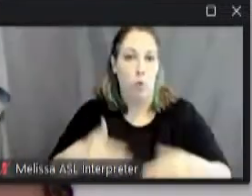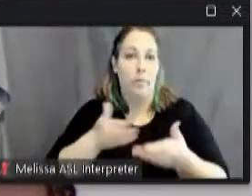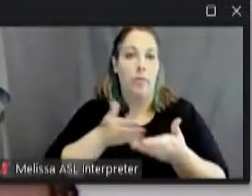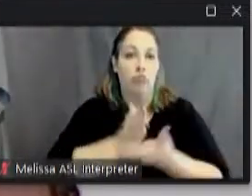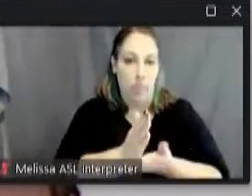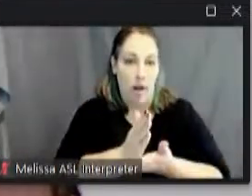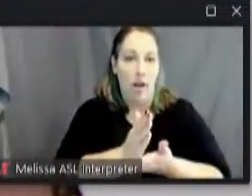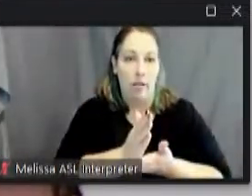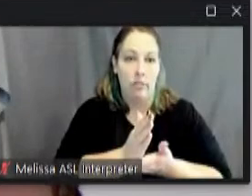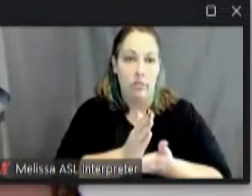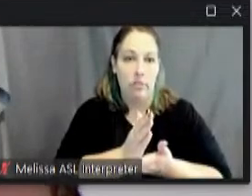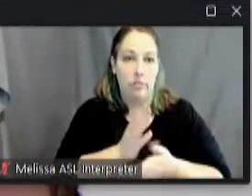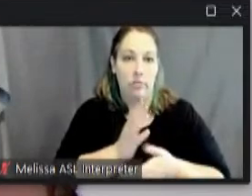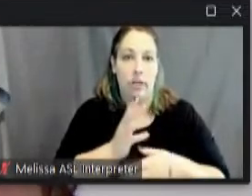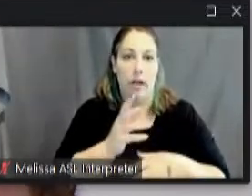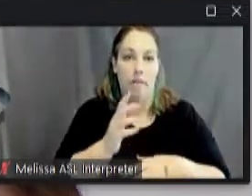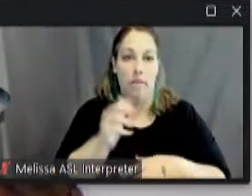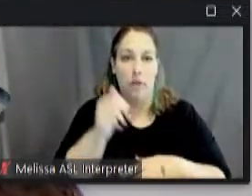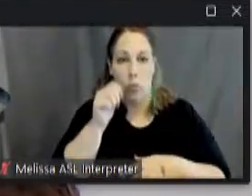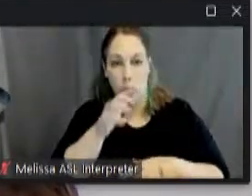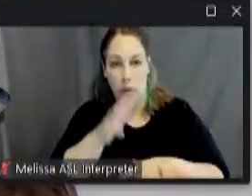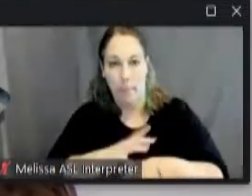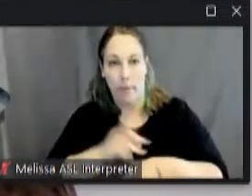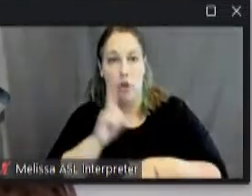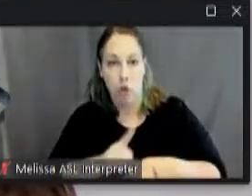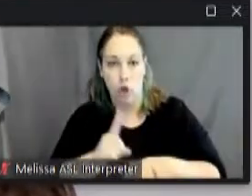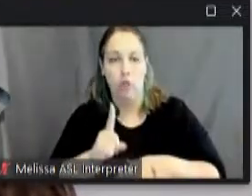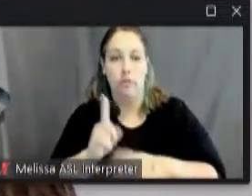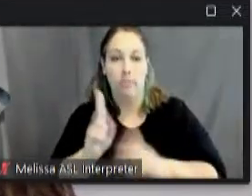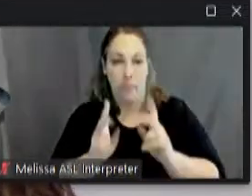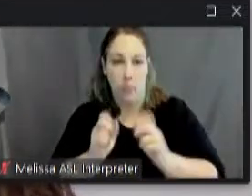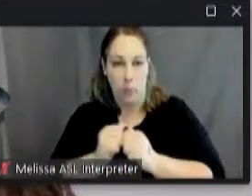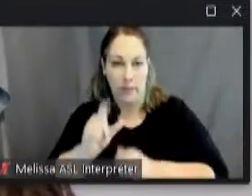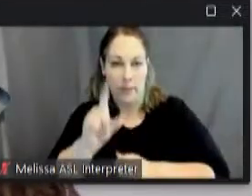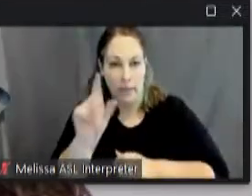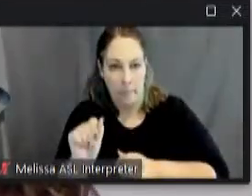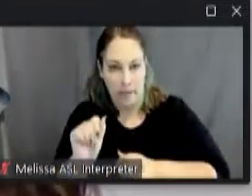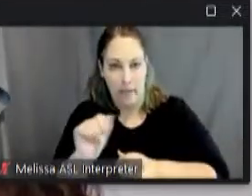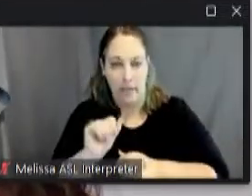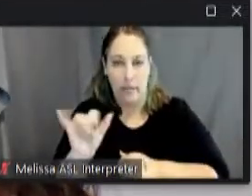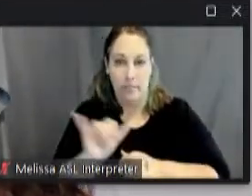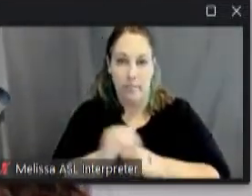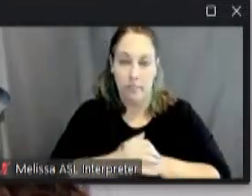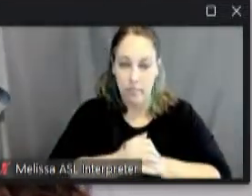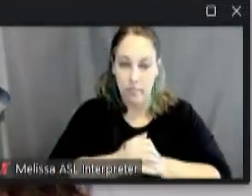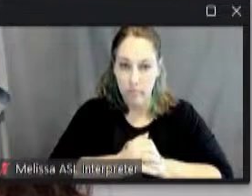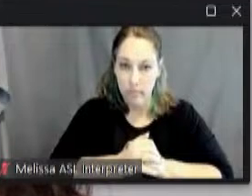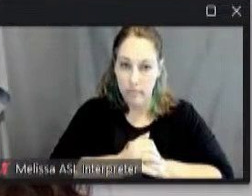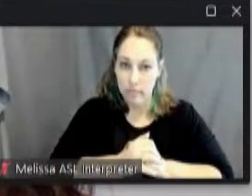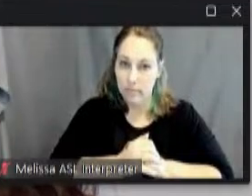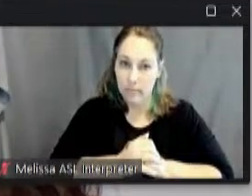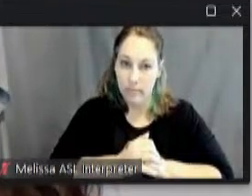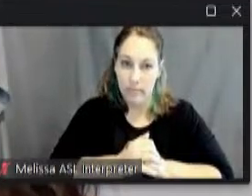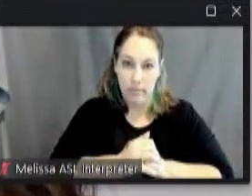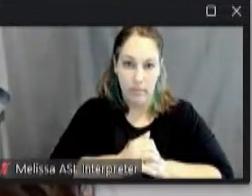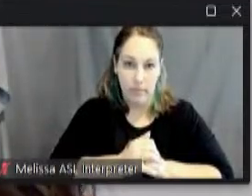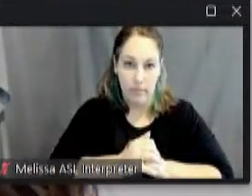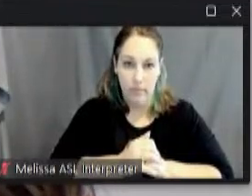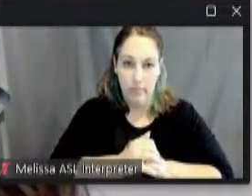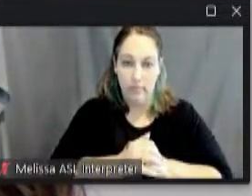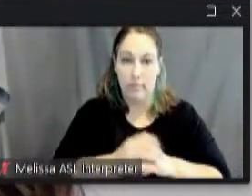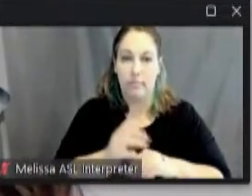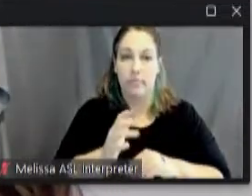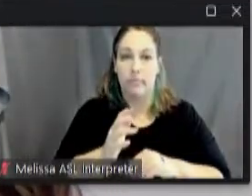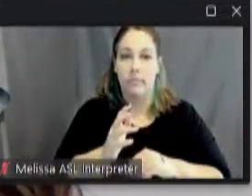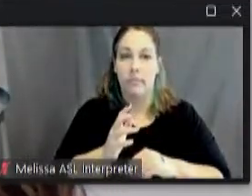Honduras ha recibido las recomendaciones en materia de derechos humanos, sexuales y reproductivos por parte del Comité de Derechos Humanos y el Comité sobre los Derechos